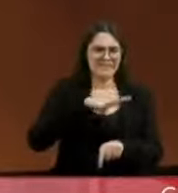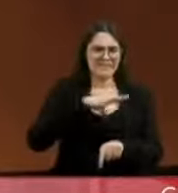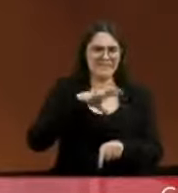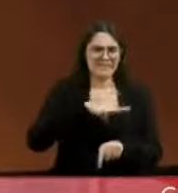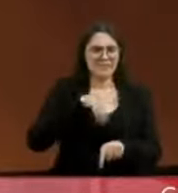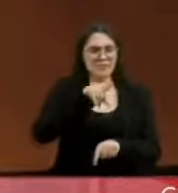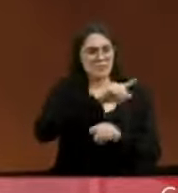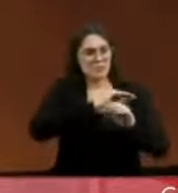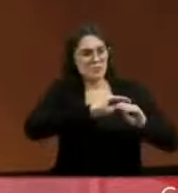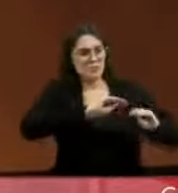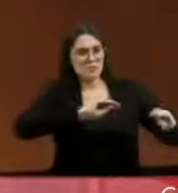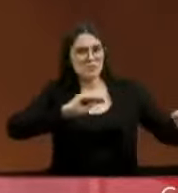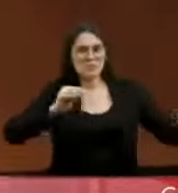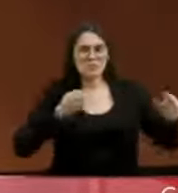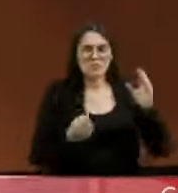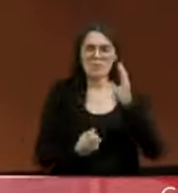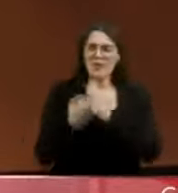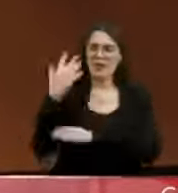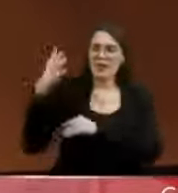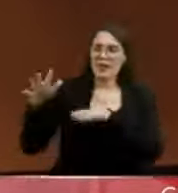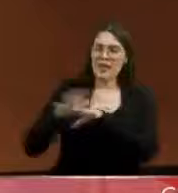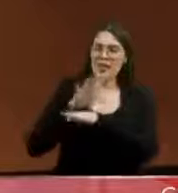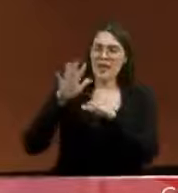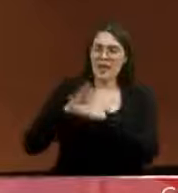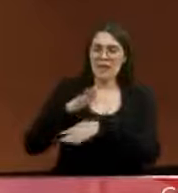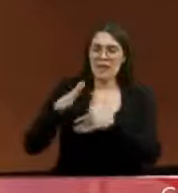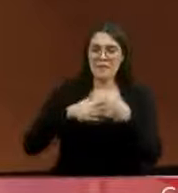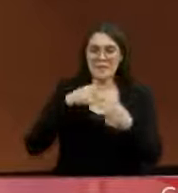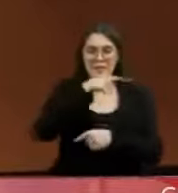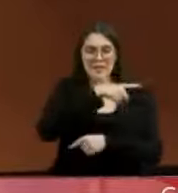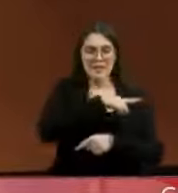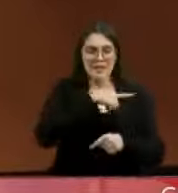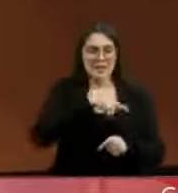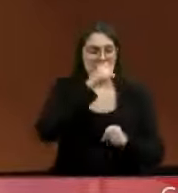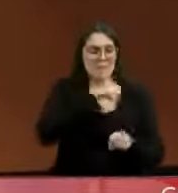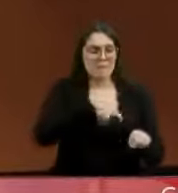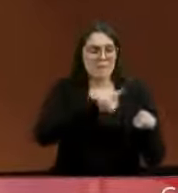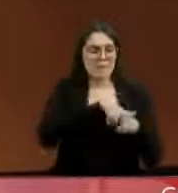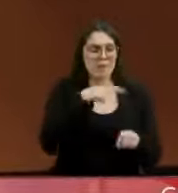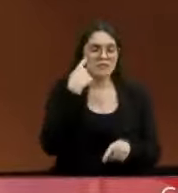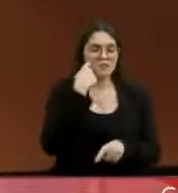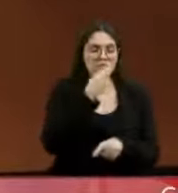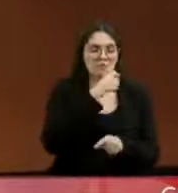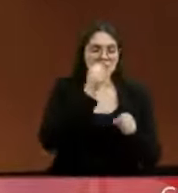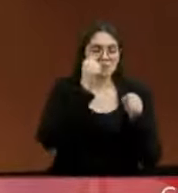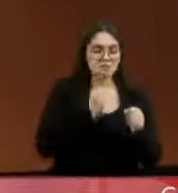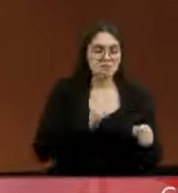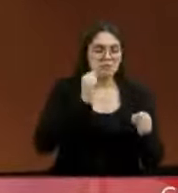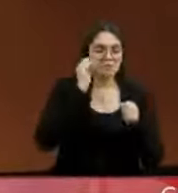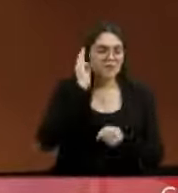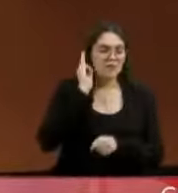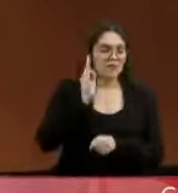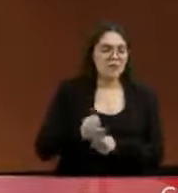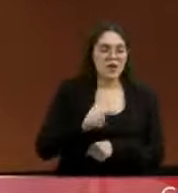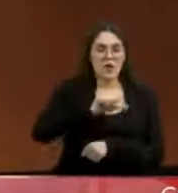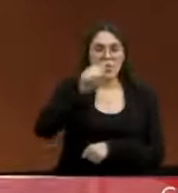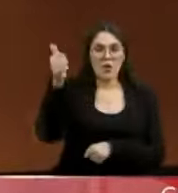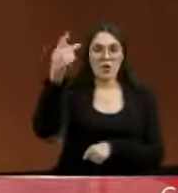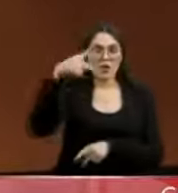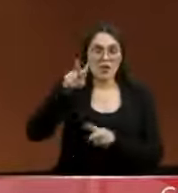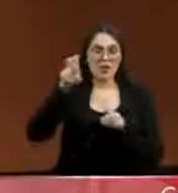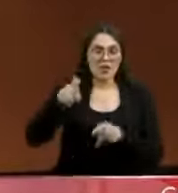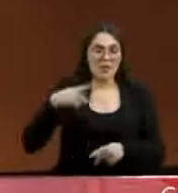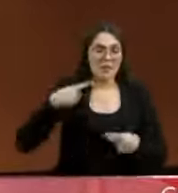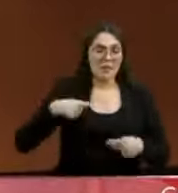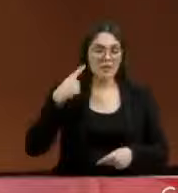la intrascendencia a que ellos mismos se han condenado por haber traicionado a los intereses del